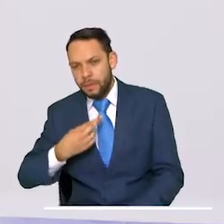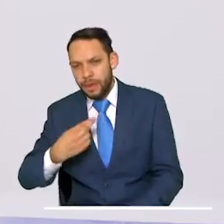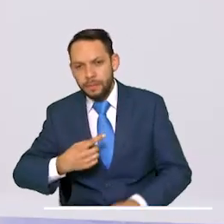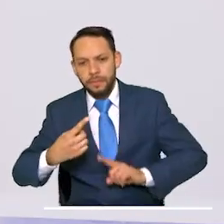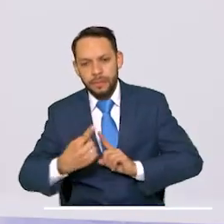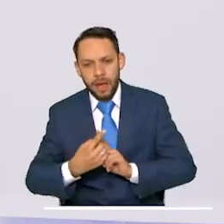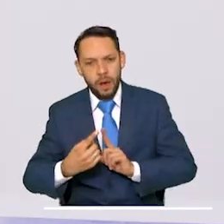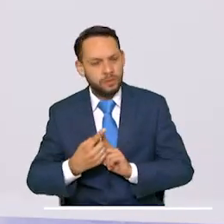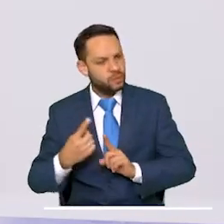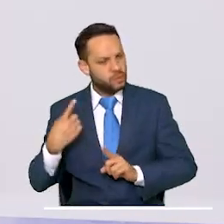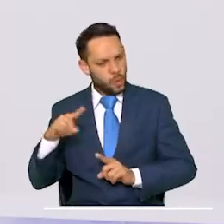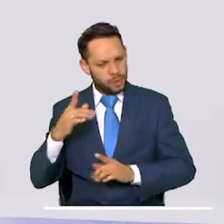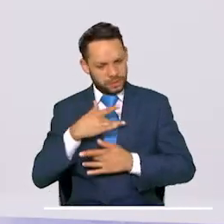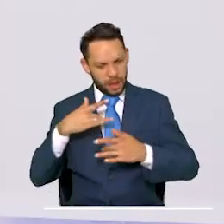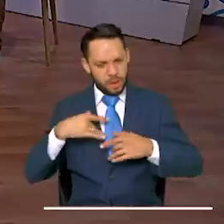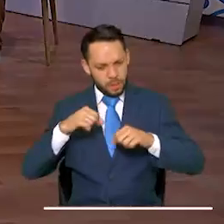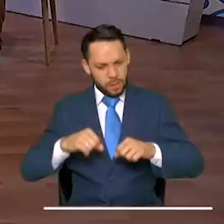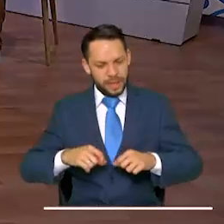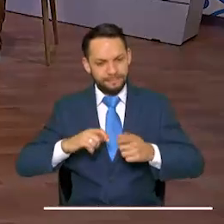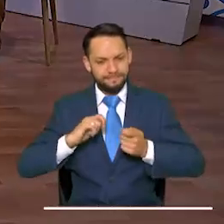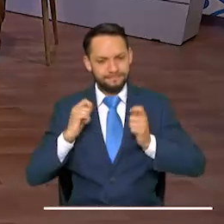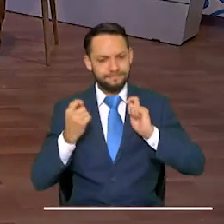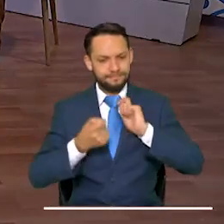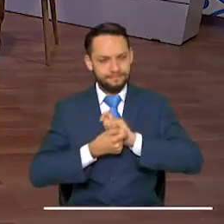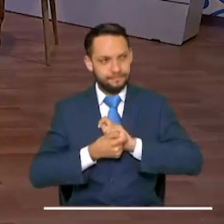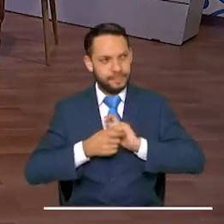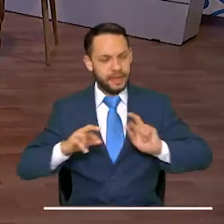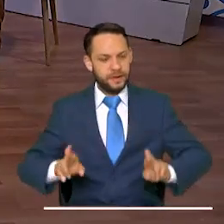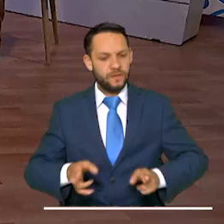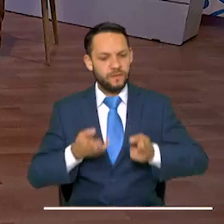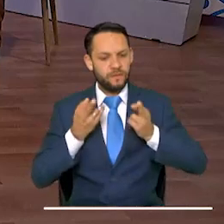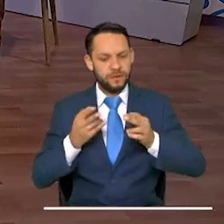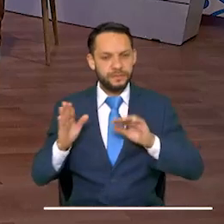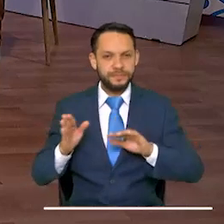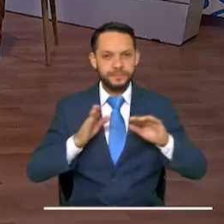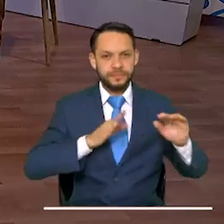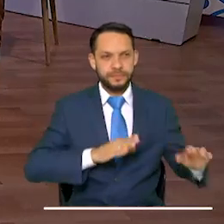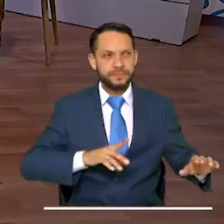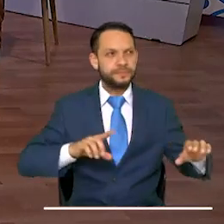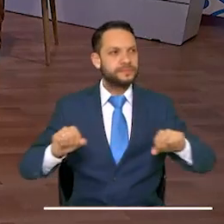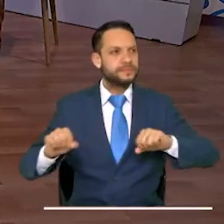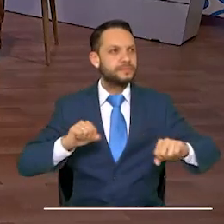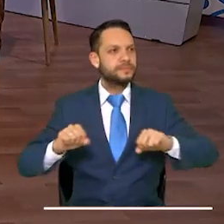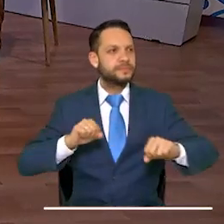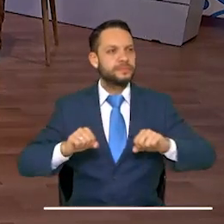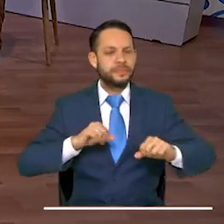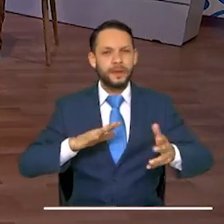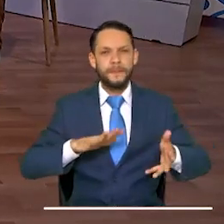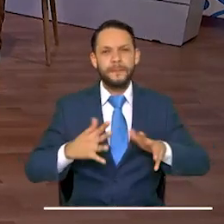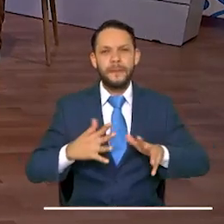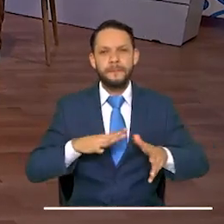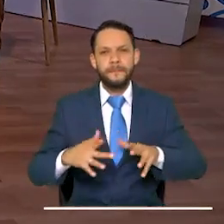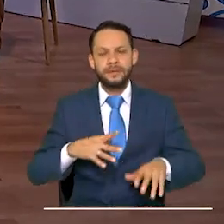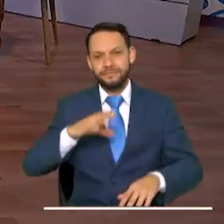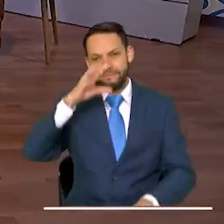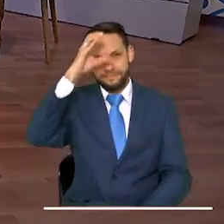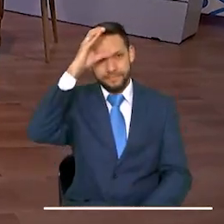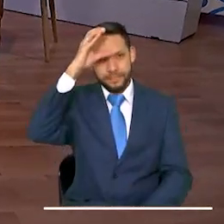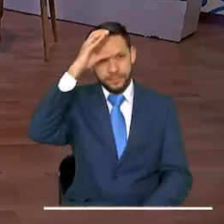otra cosa. Así es. Saben que el éxito de las actividades terapéuticas están en el